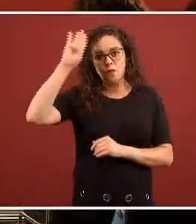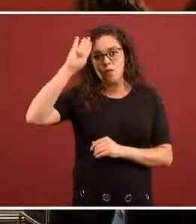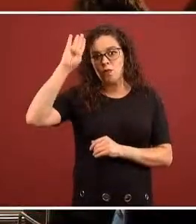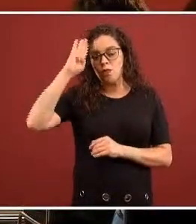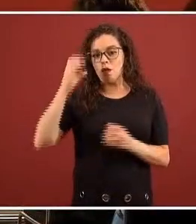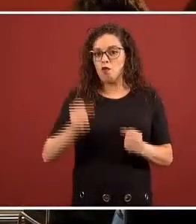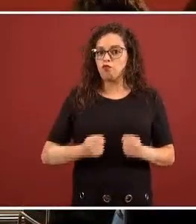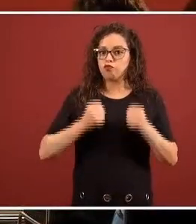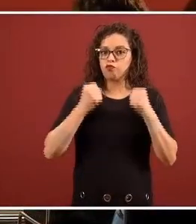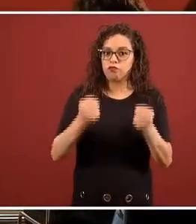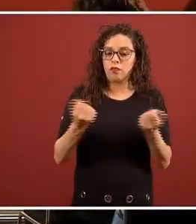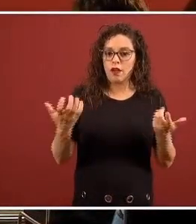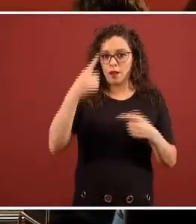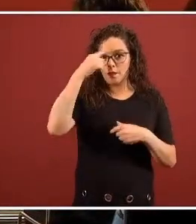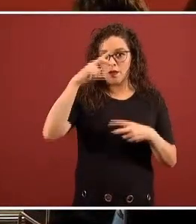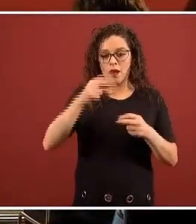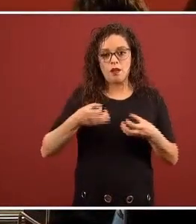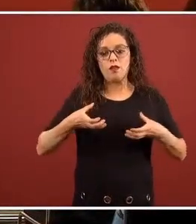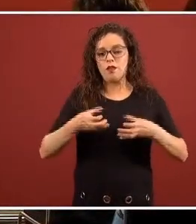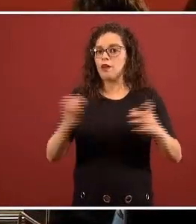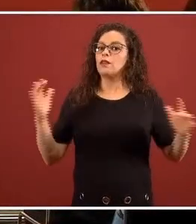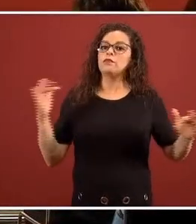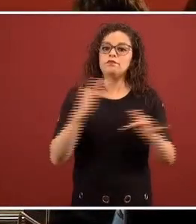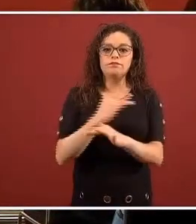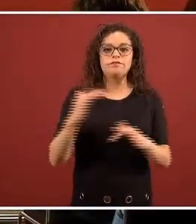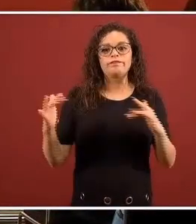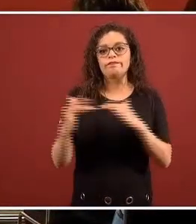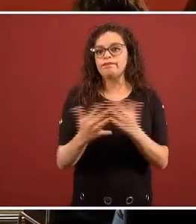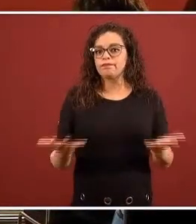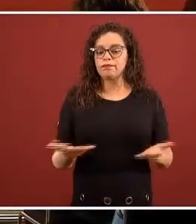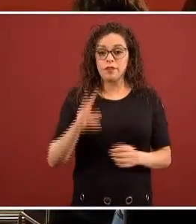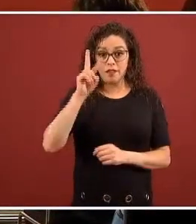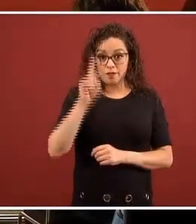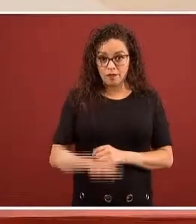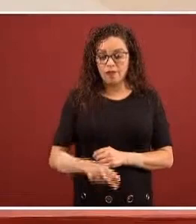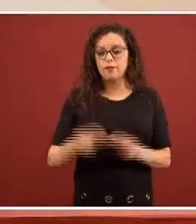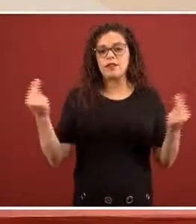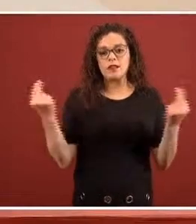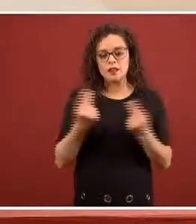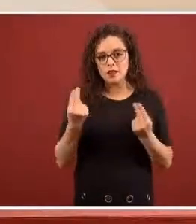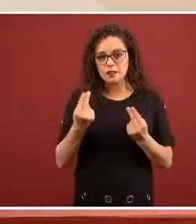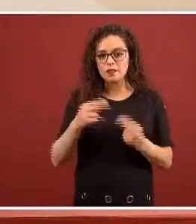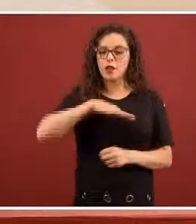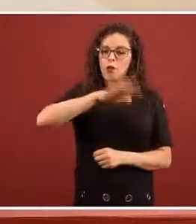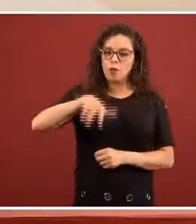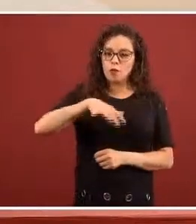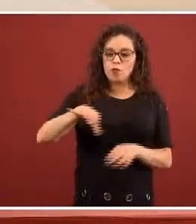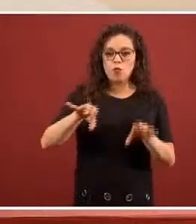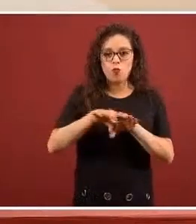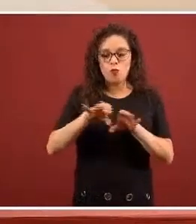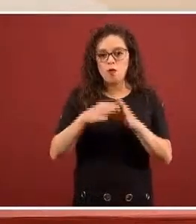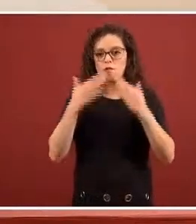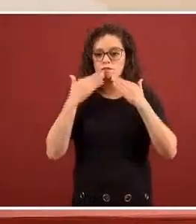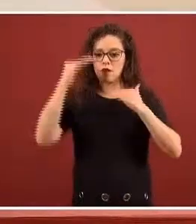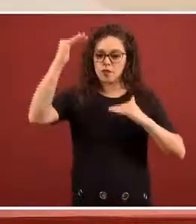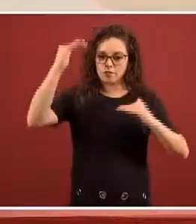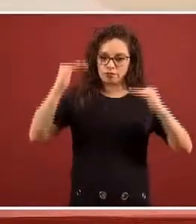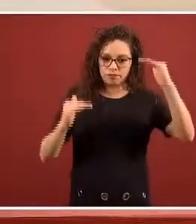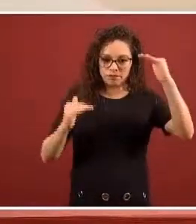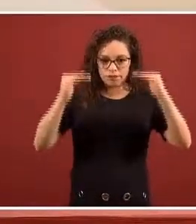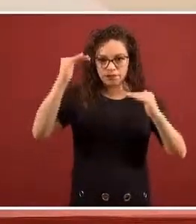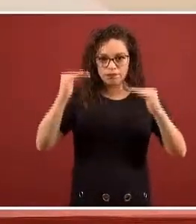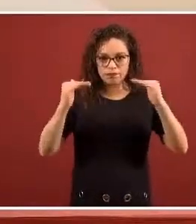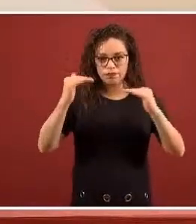movilidad. Y en todo momento lo que buscamos es el mejor balance posible de dos bienes